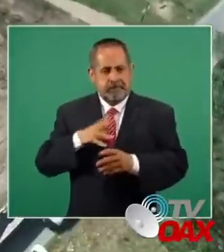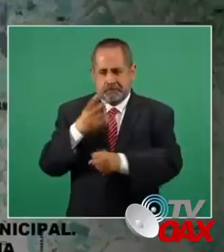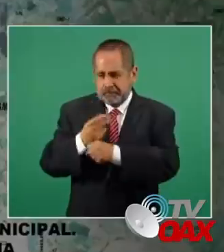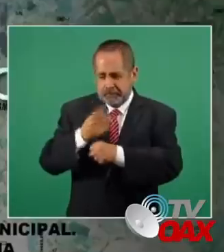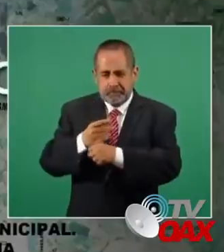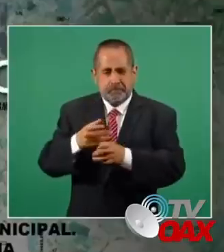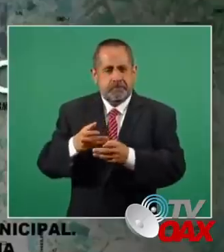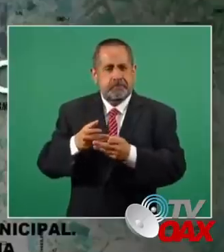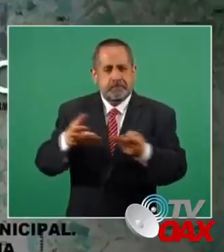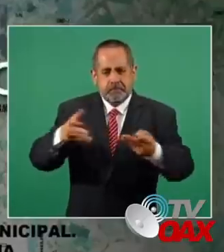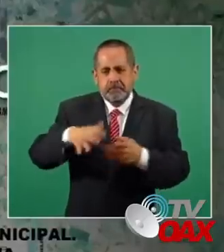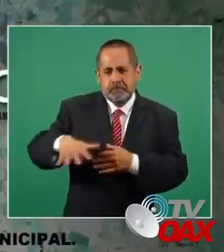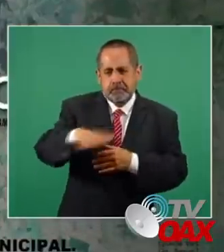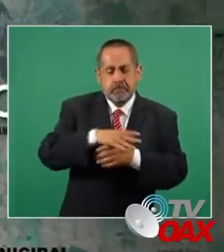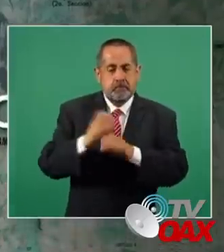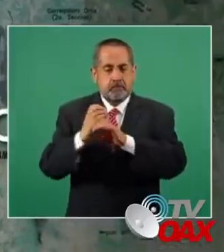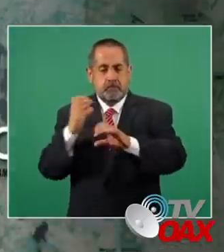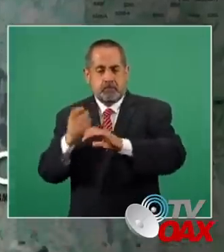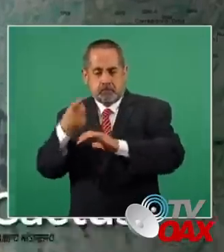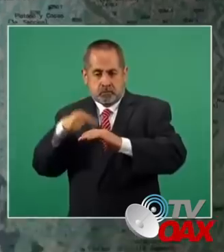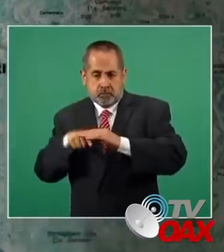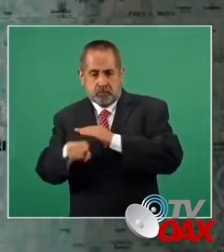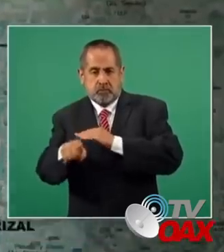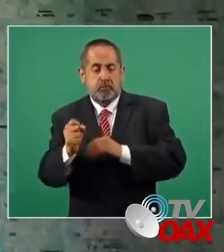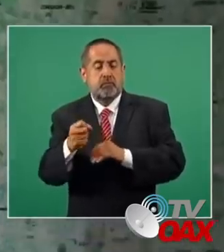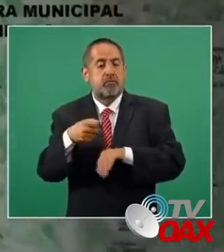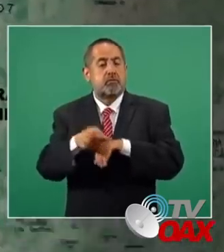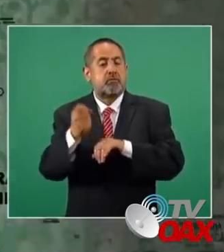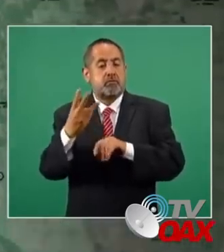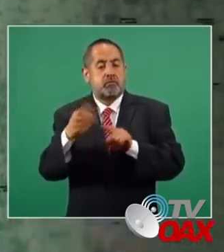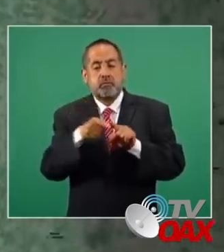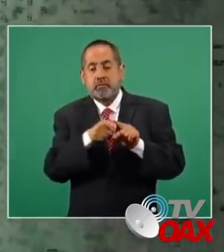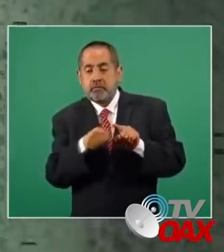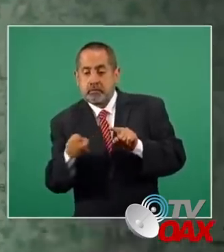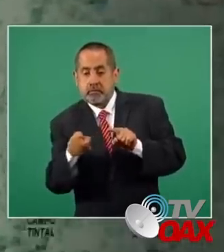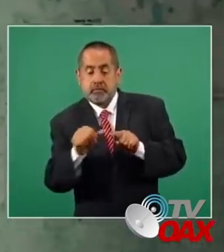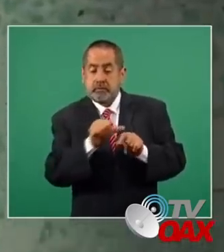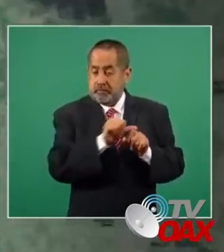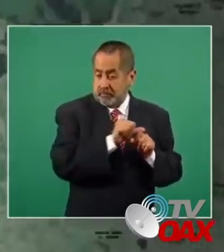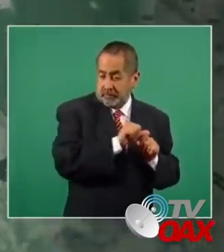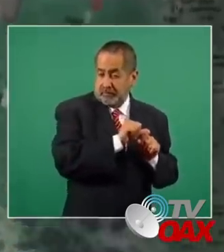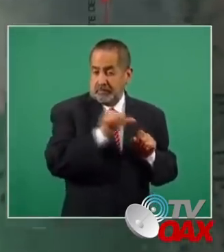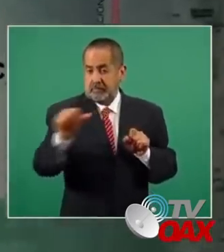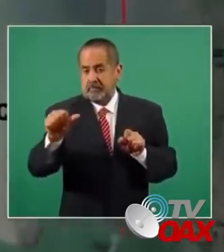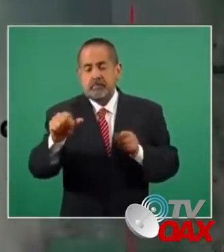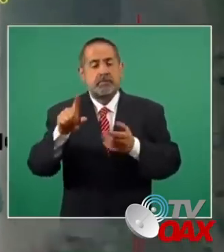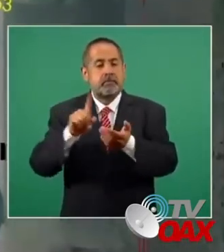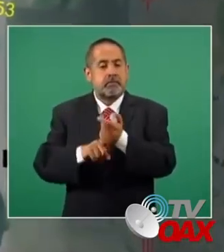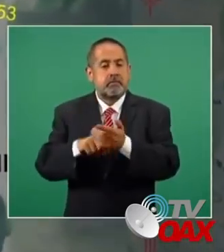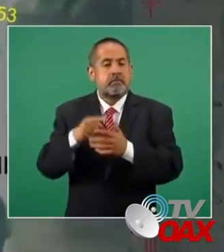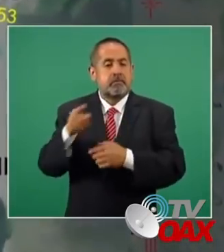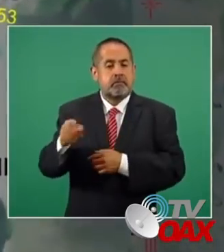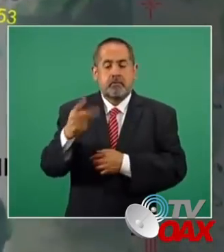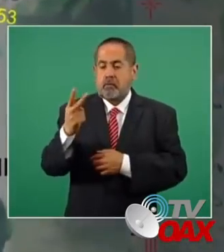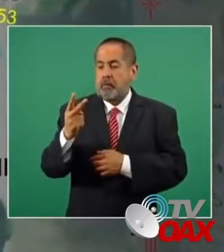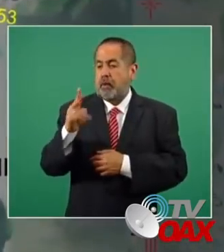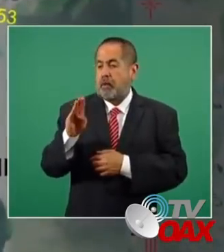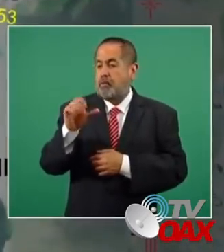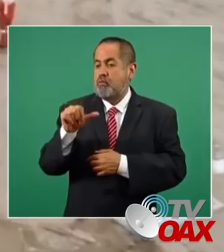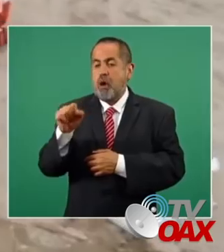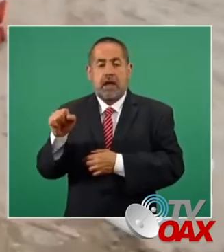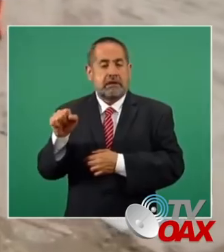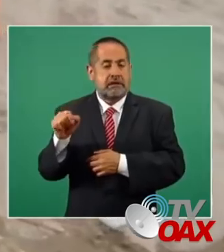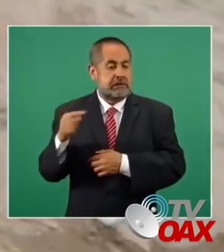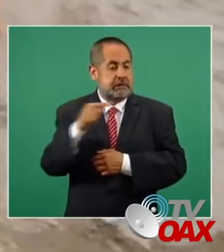acondicionamiento de área de almacenamiento de tubería del tramo 3, del gasoducto que irá del complejo de Cactus a la refinería de Dos Bocas.